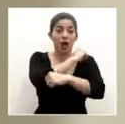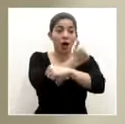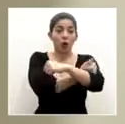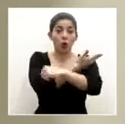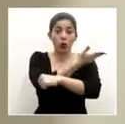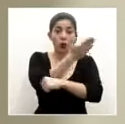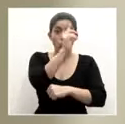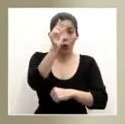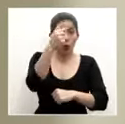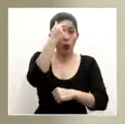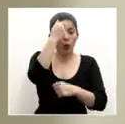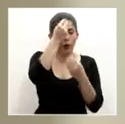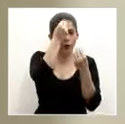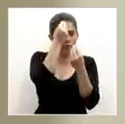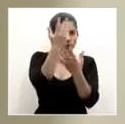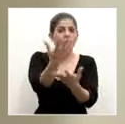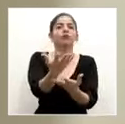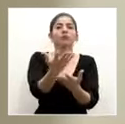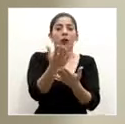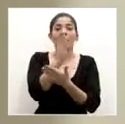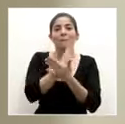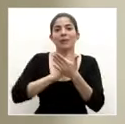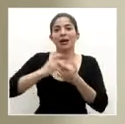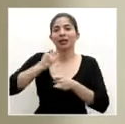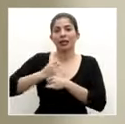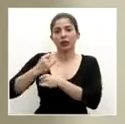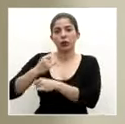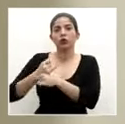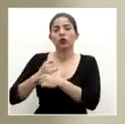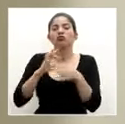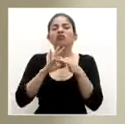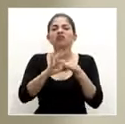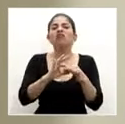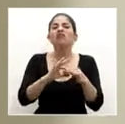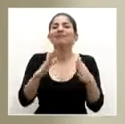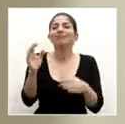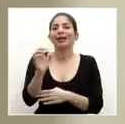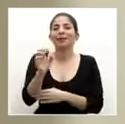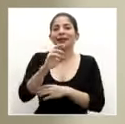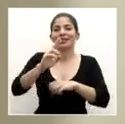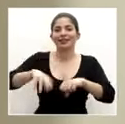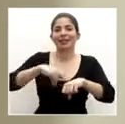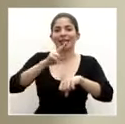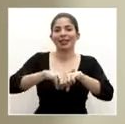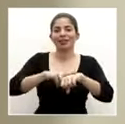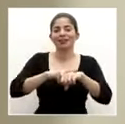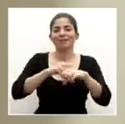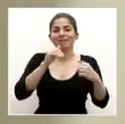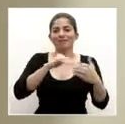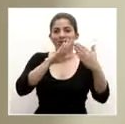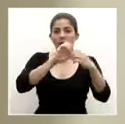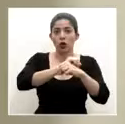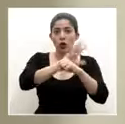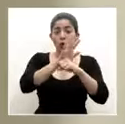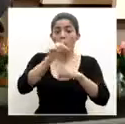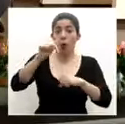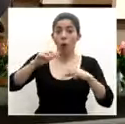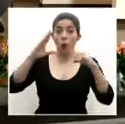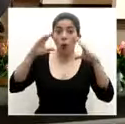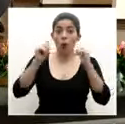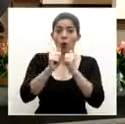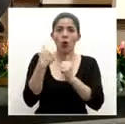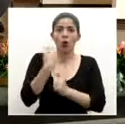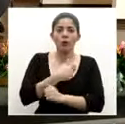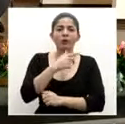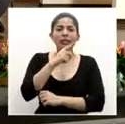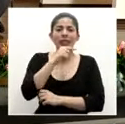de gobierno ofrecerán el balance institucional ante la emergencia nacional por el COVID-19. En esta tarde nos acompaña el ministro de